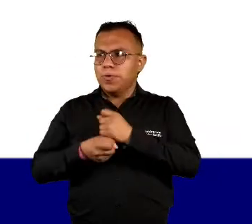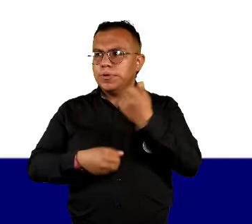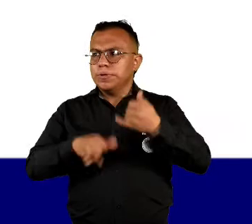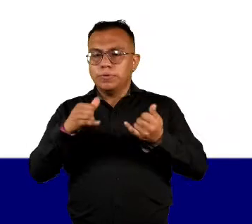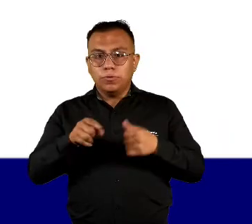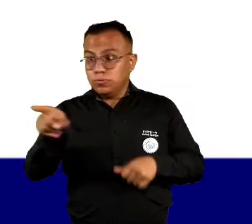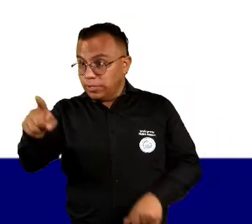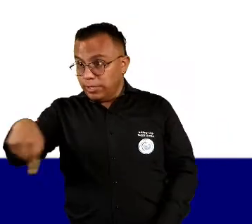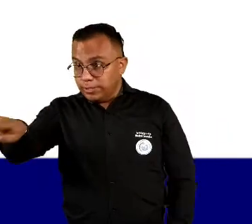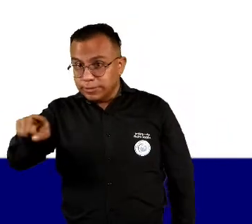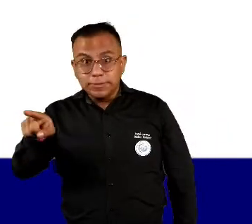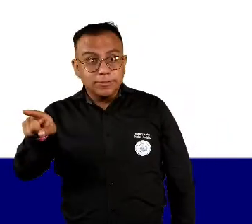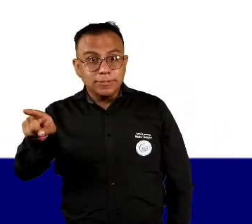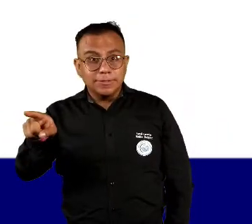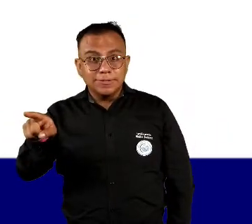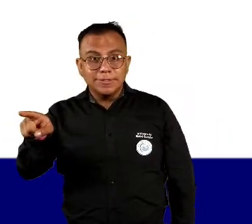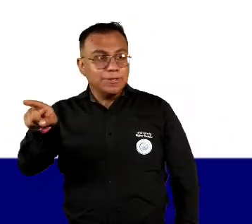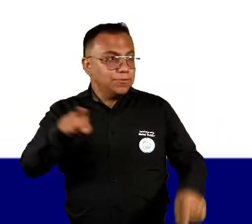ustedes